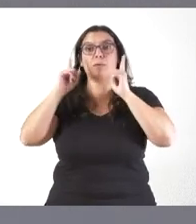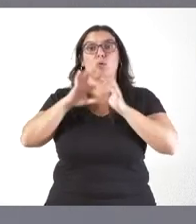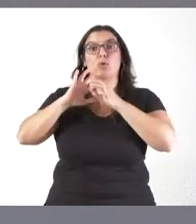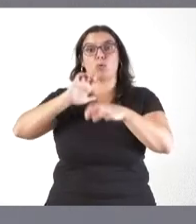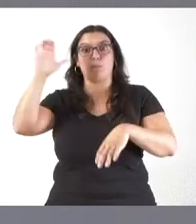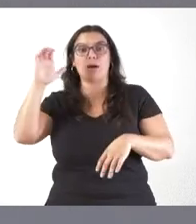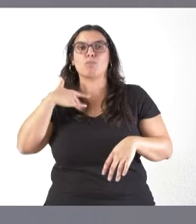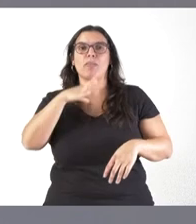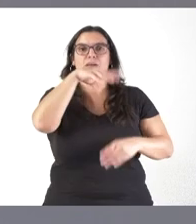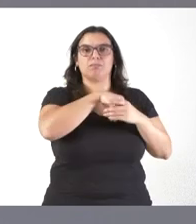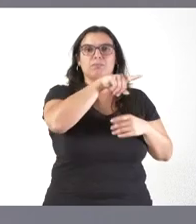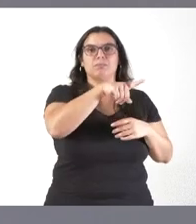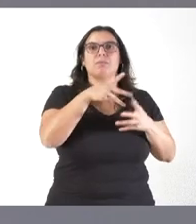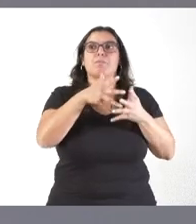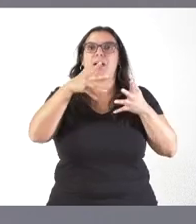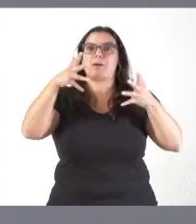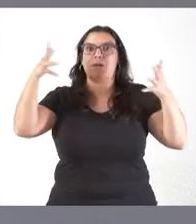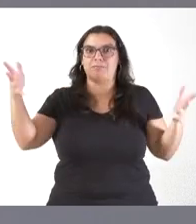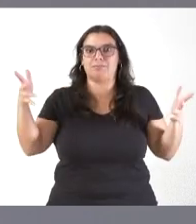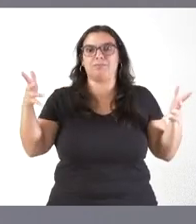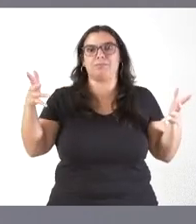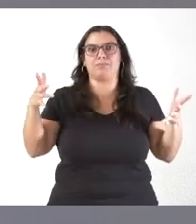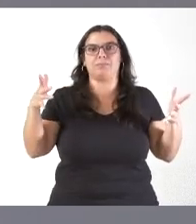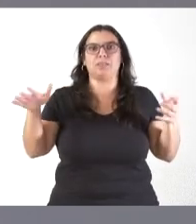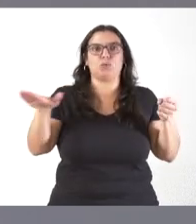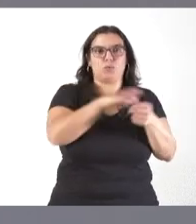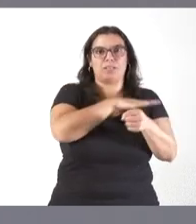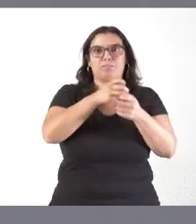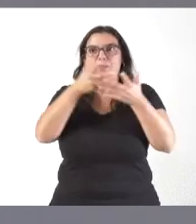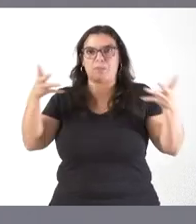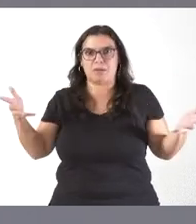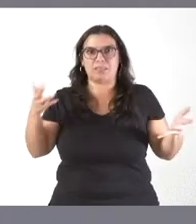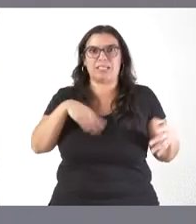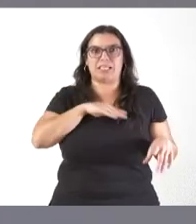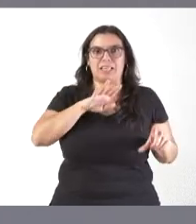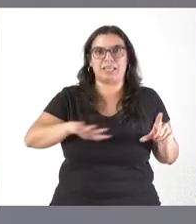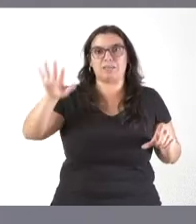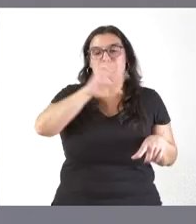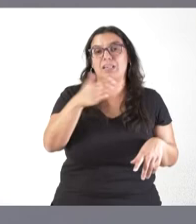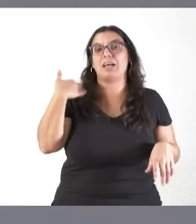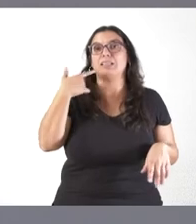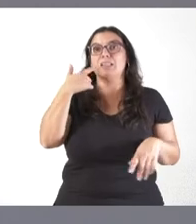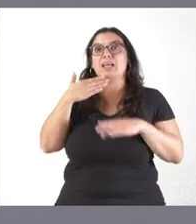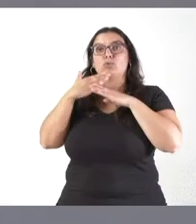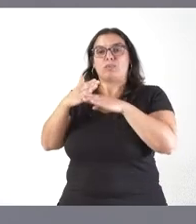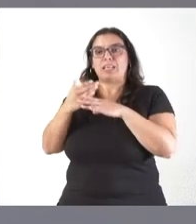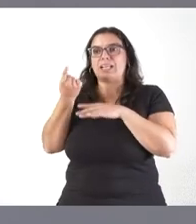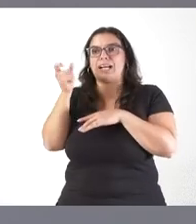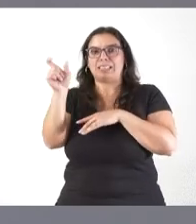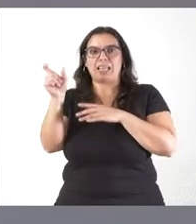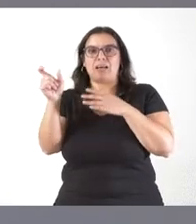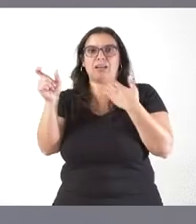consigamos ir ampliando progresivamente a más territorios del conjunto de España cuando yo decía insuficiente me refería al incidente a la cantidad